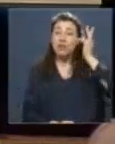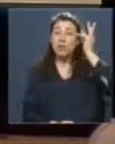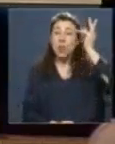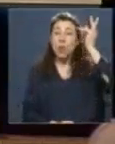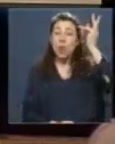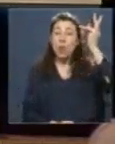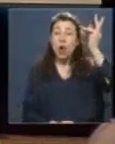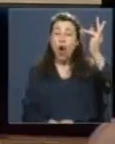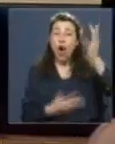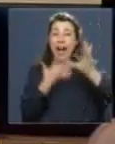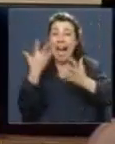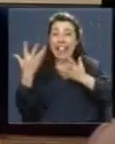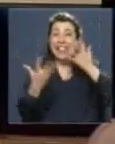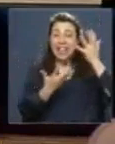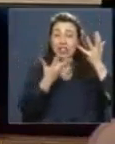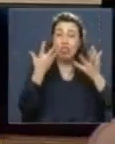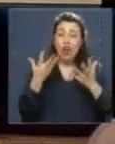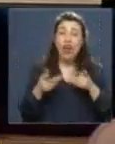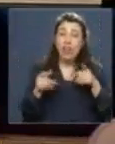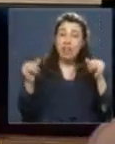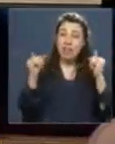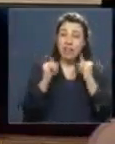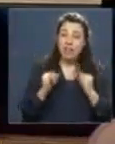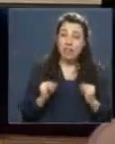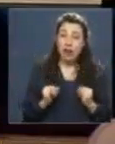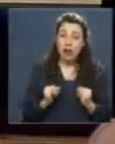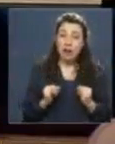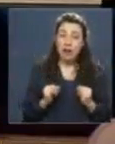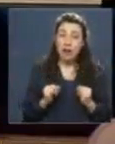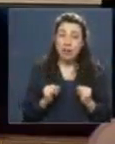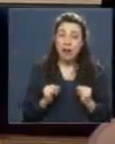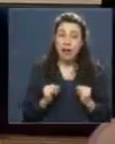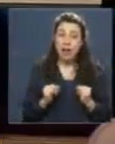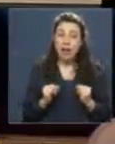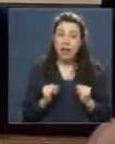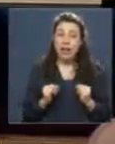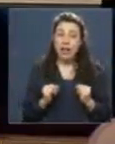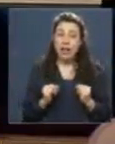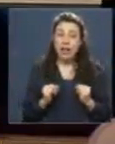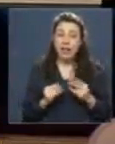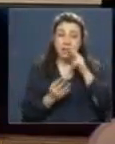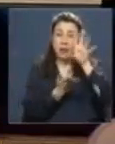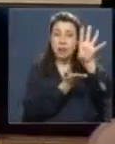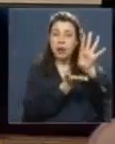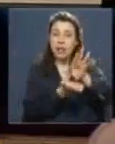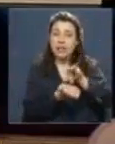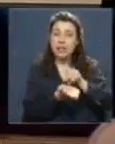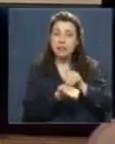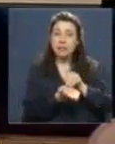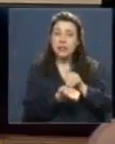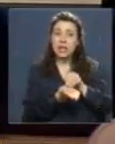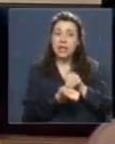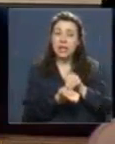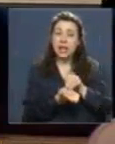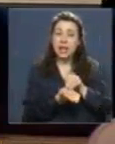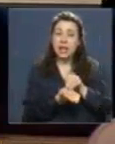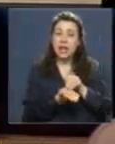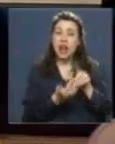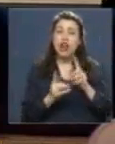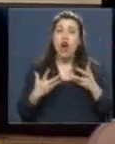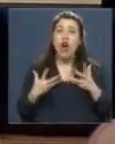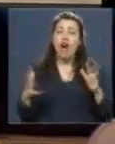futuro. Así, de esta manera, inspirada en la no